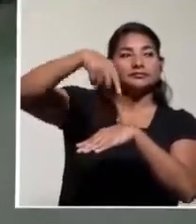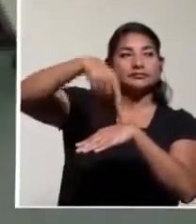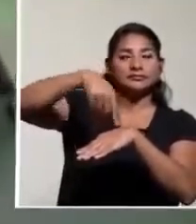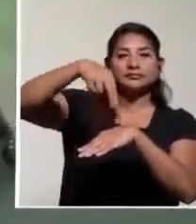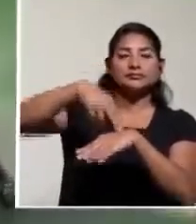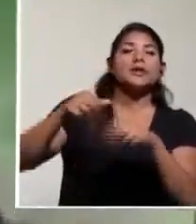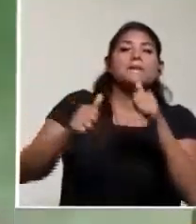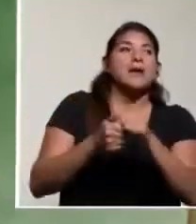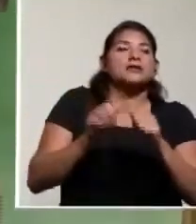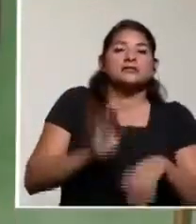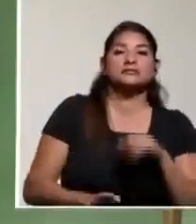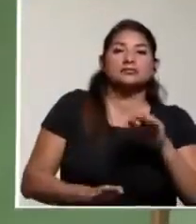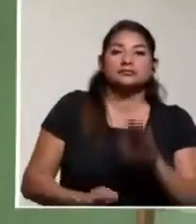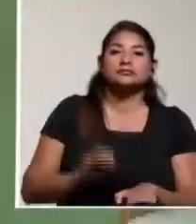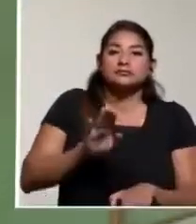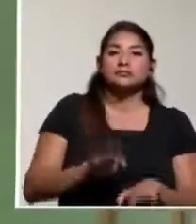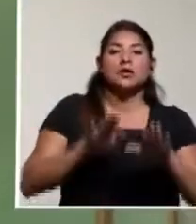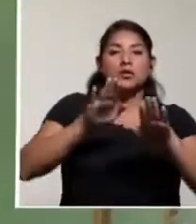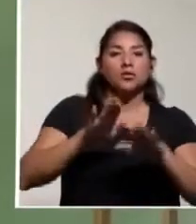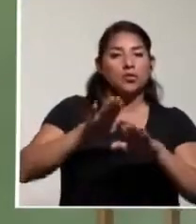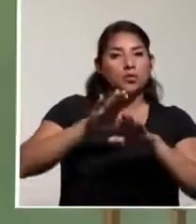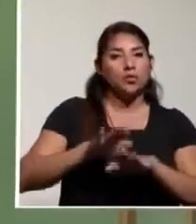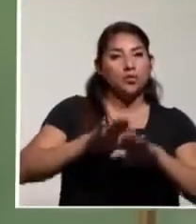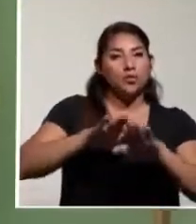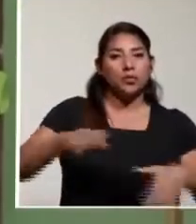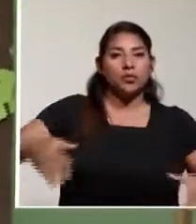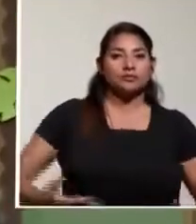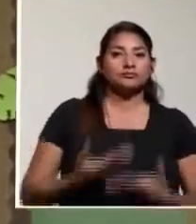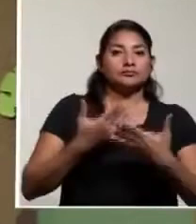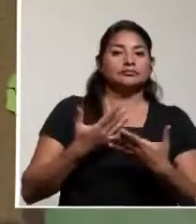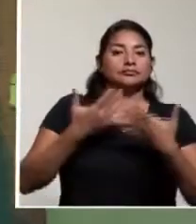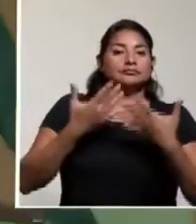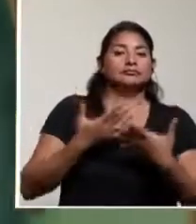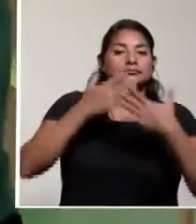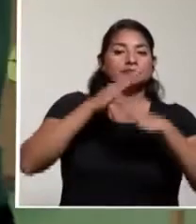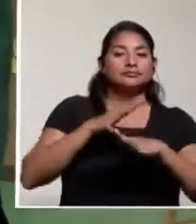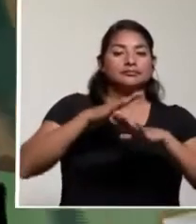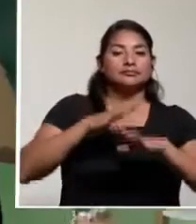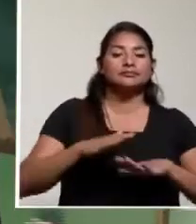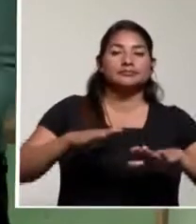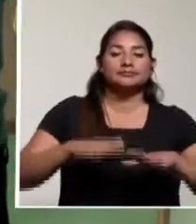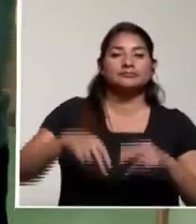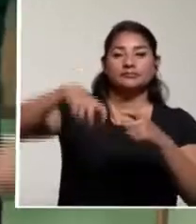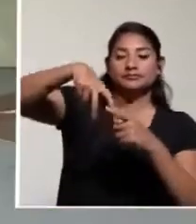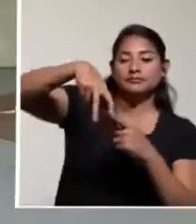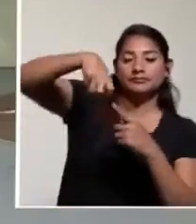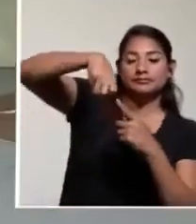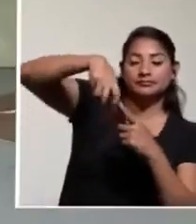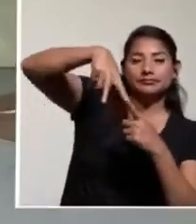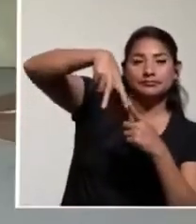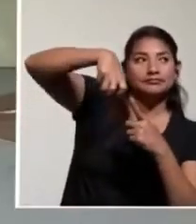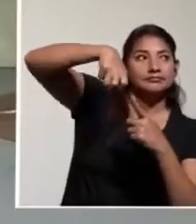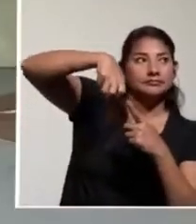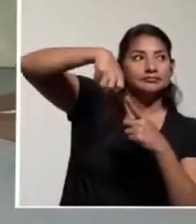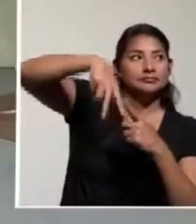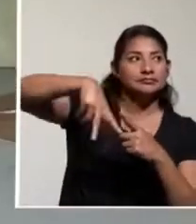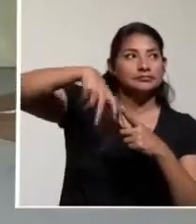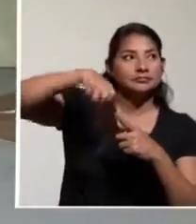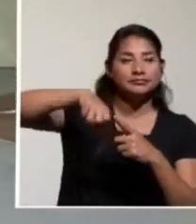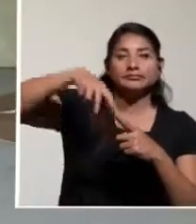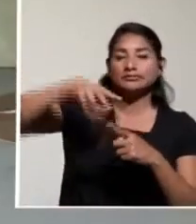Ahora marcho para descansar. Descanso. Y respiramos. A ver, rodilla, lado uno.